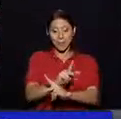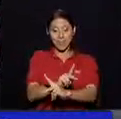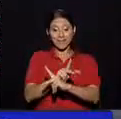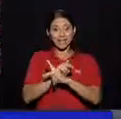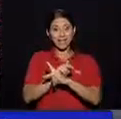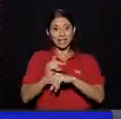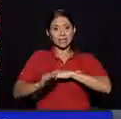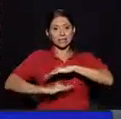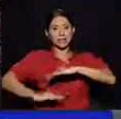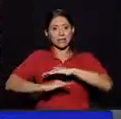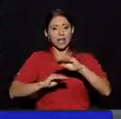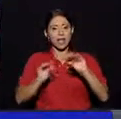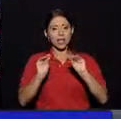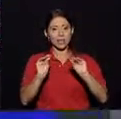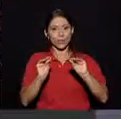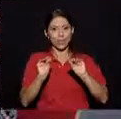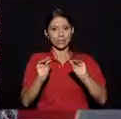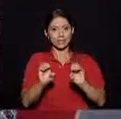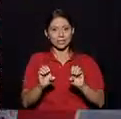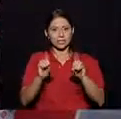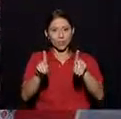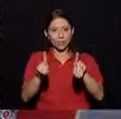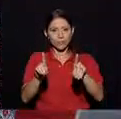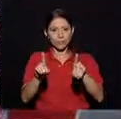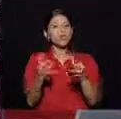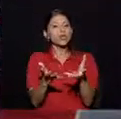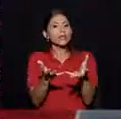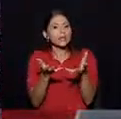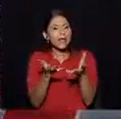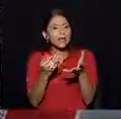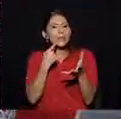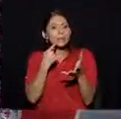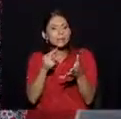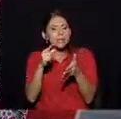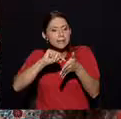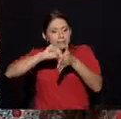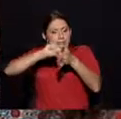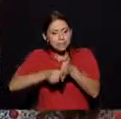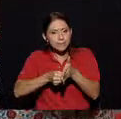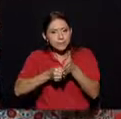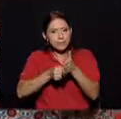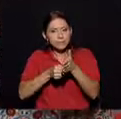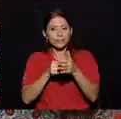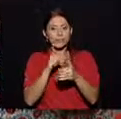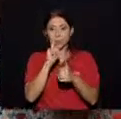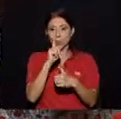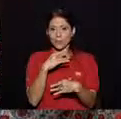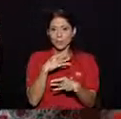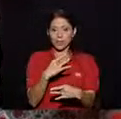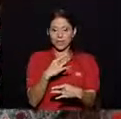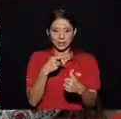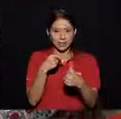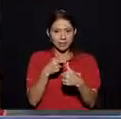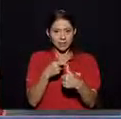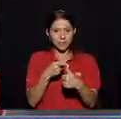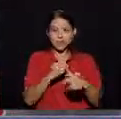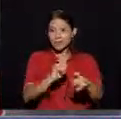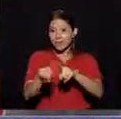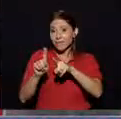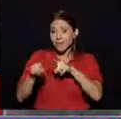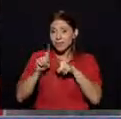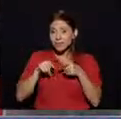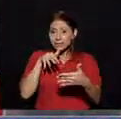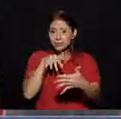en varios estudios que la escolarización protege a los niños contra la violencia. Protege al niño de ser